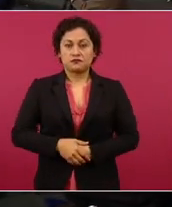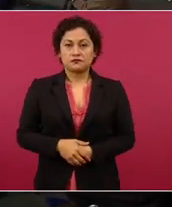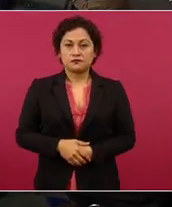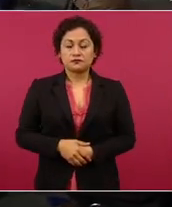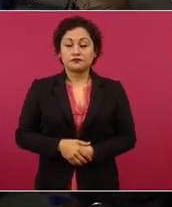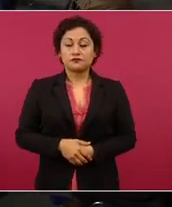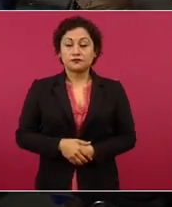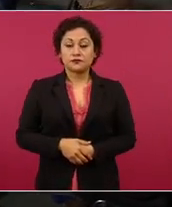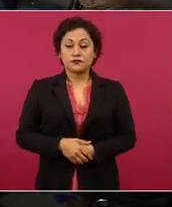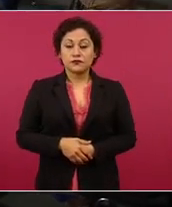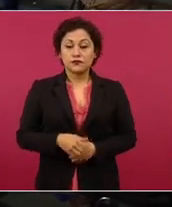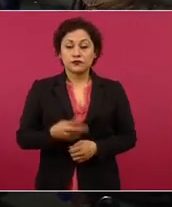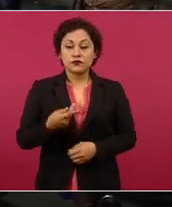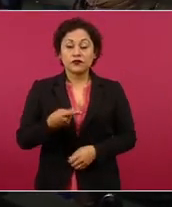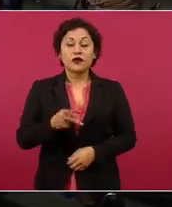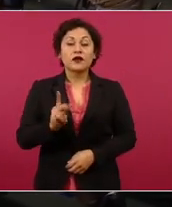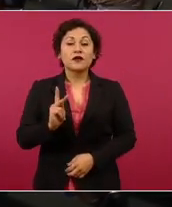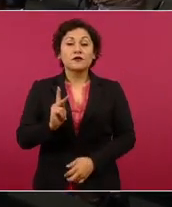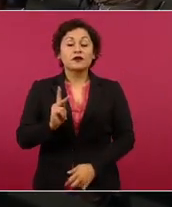se ha venido